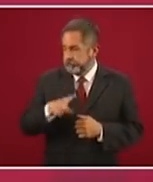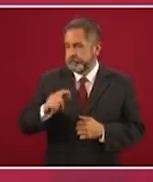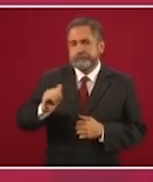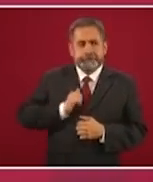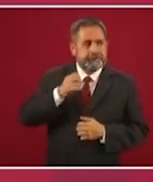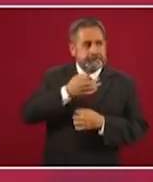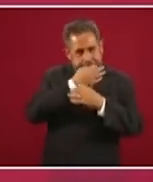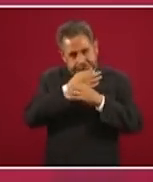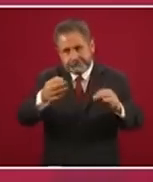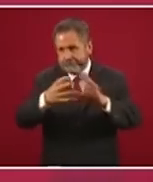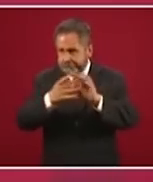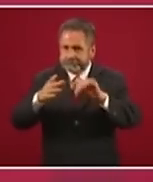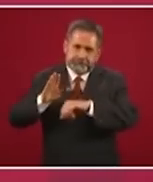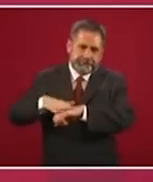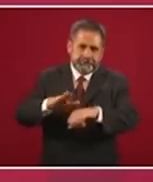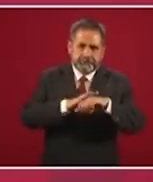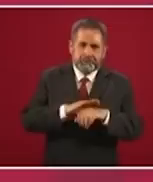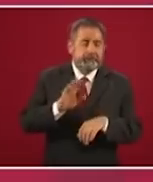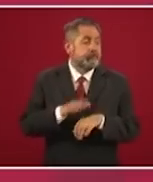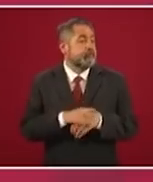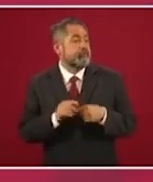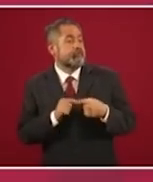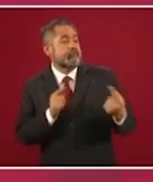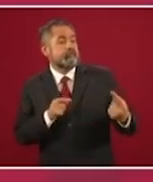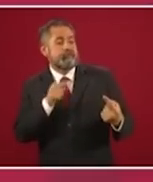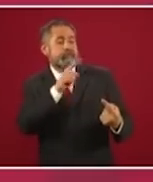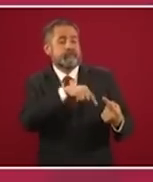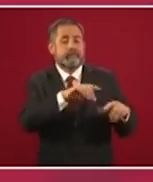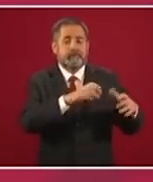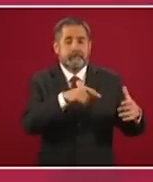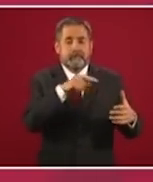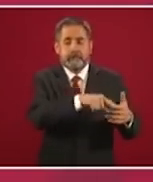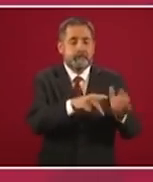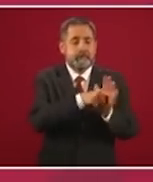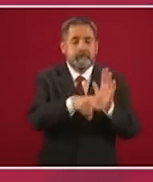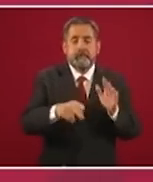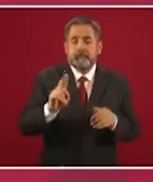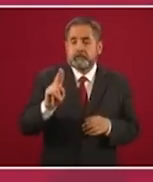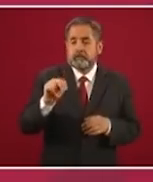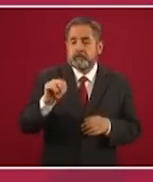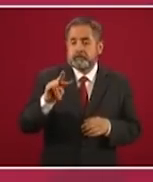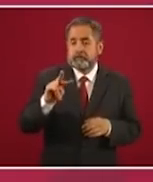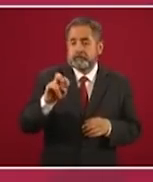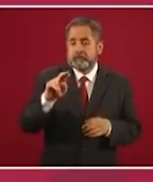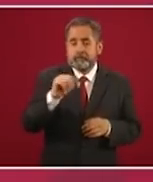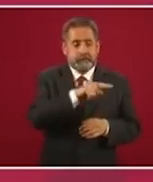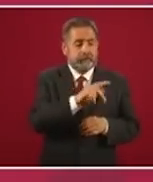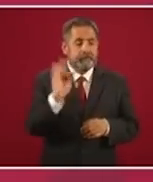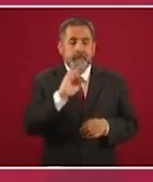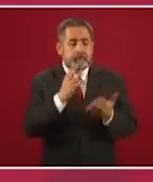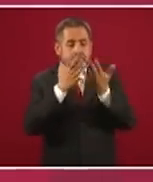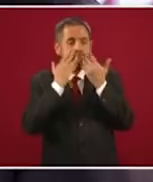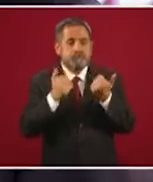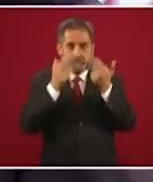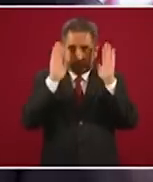para aclarar eso, porque a lo mejor los del Universal no tienen toda